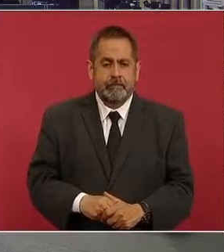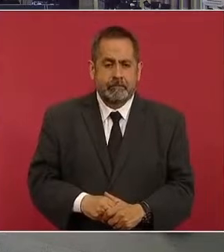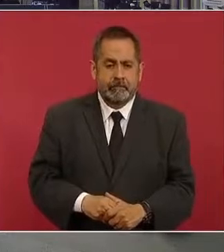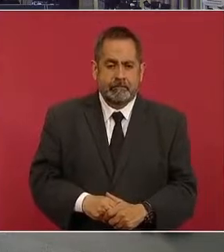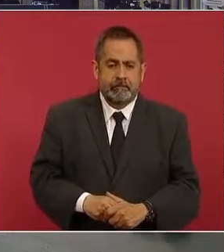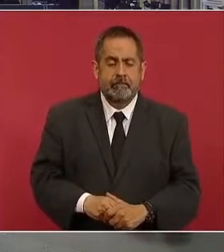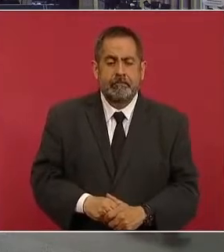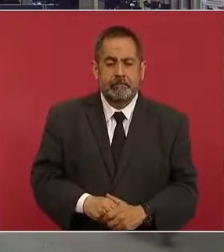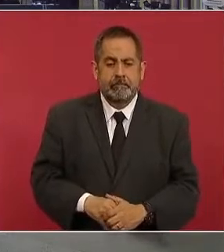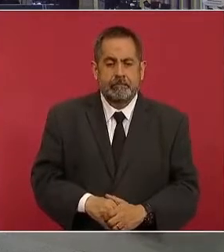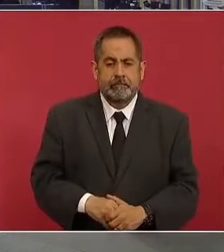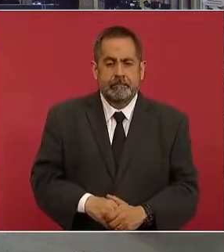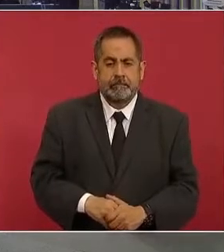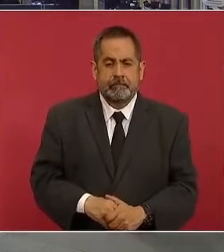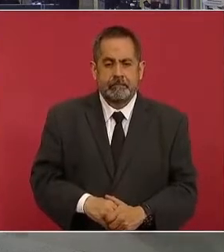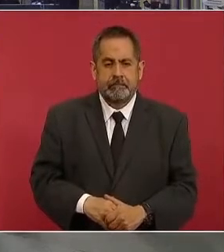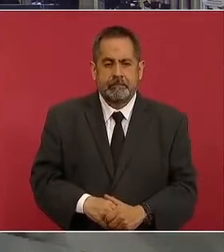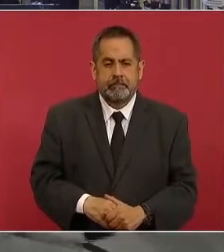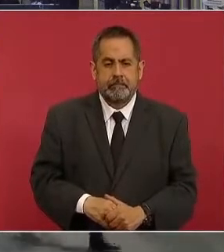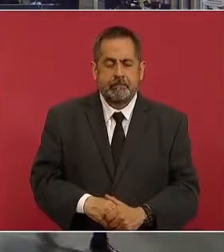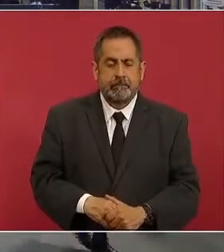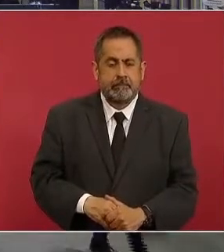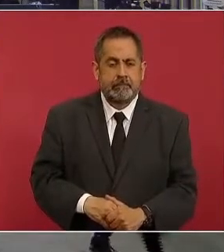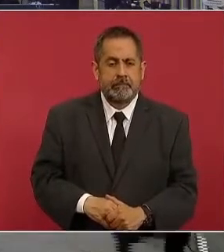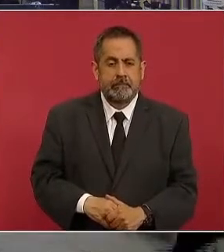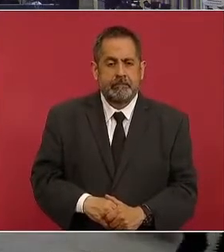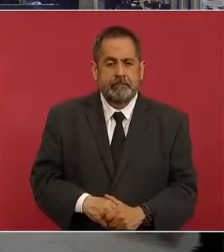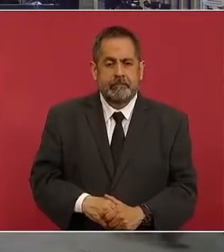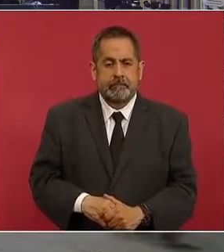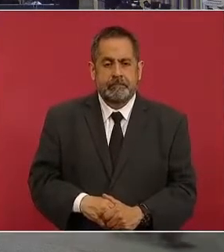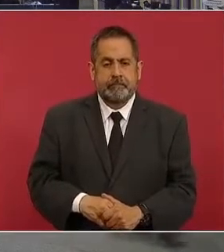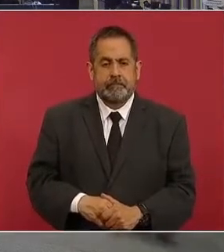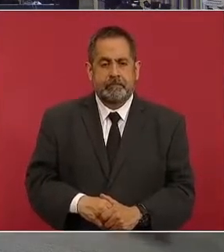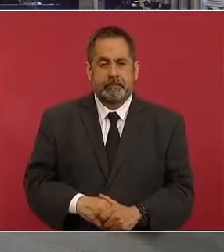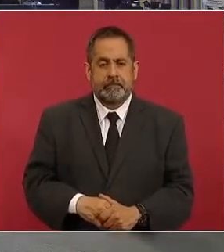sí está ya traducido.